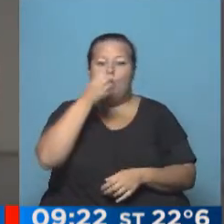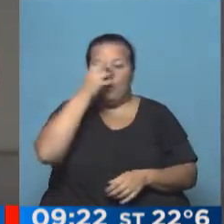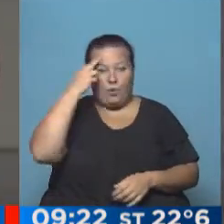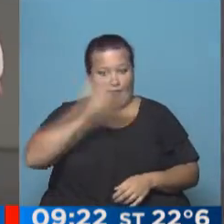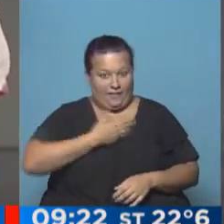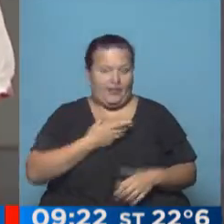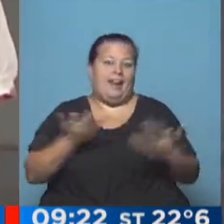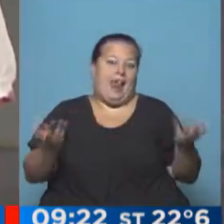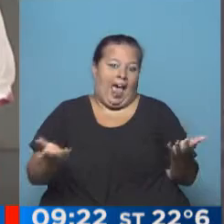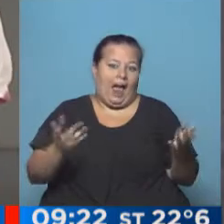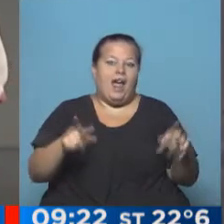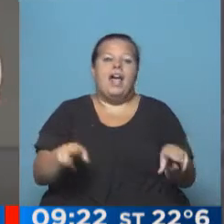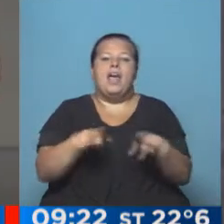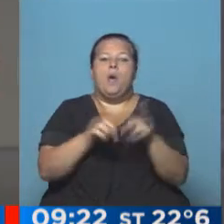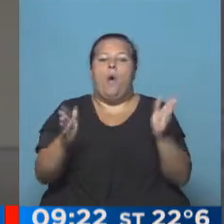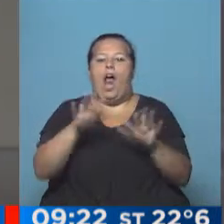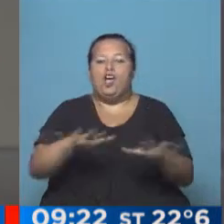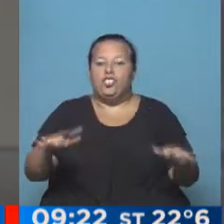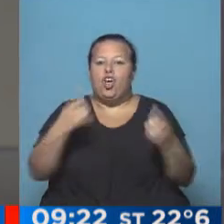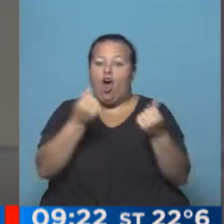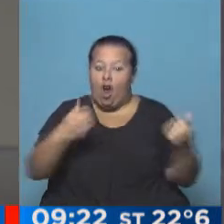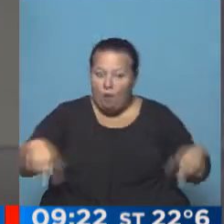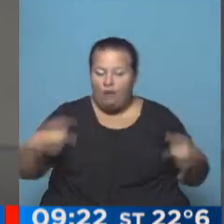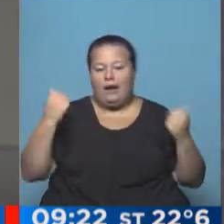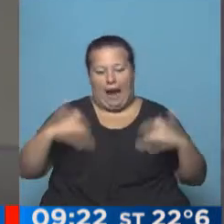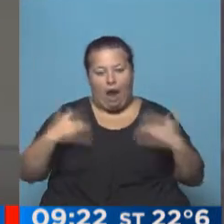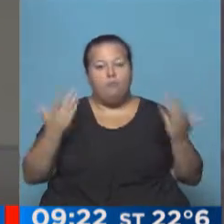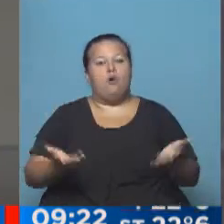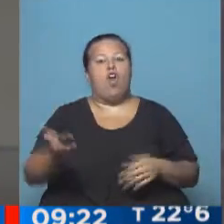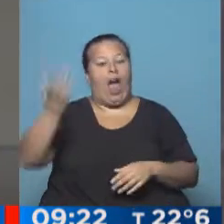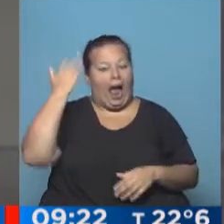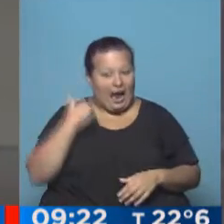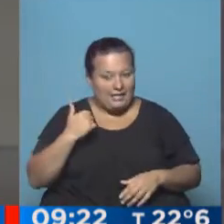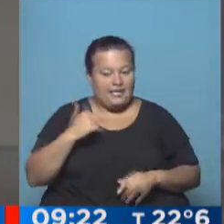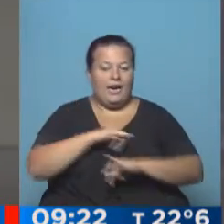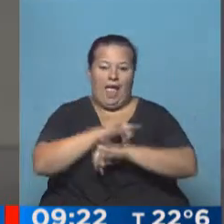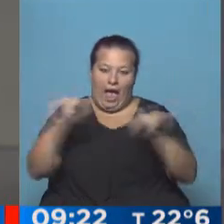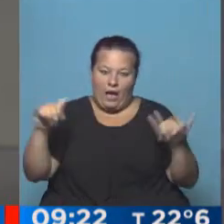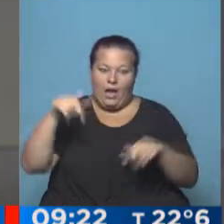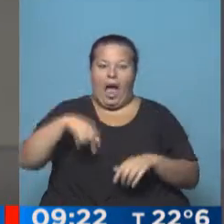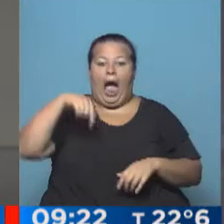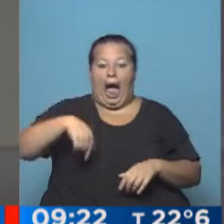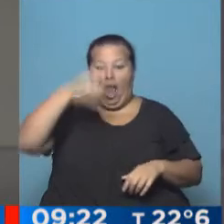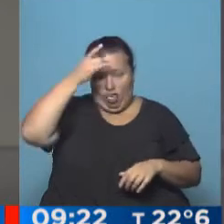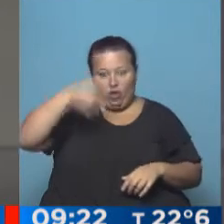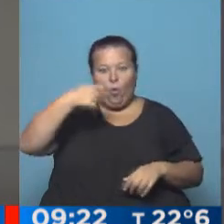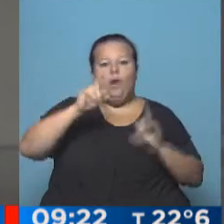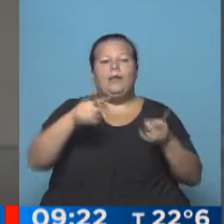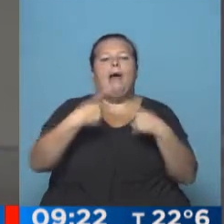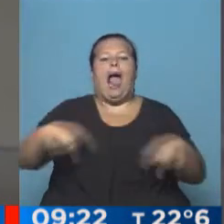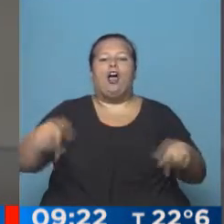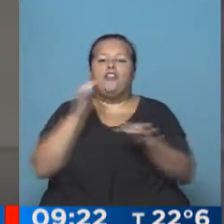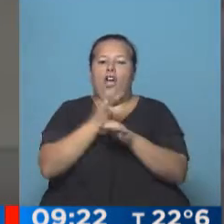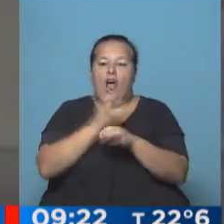de febrero y claro, equipar a los chicos tiene un costo. Por eso desde ayer se anunció que ahora 12 aplica para los útiles